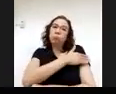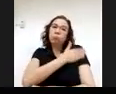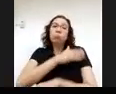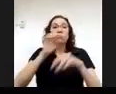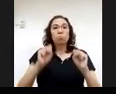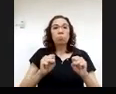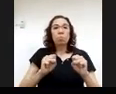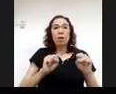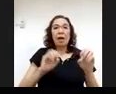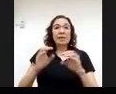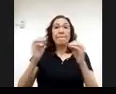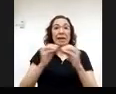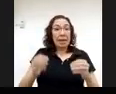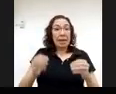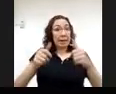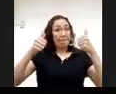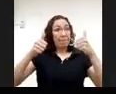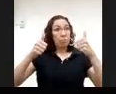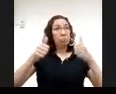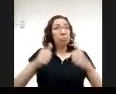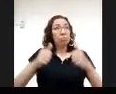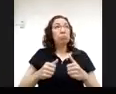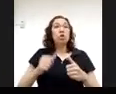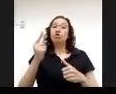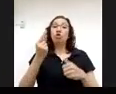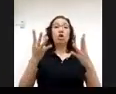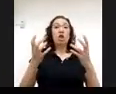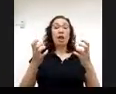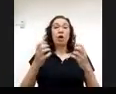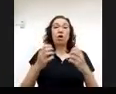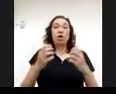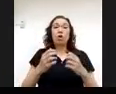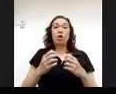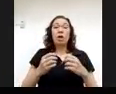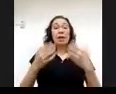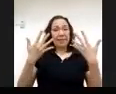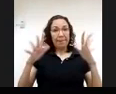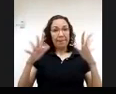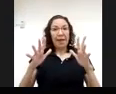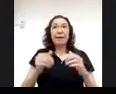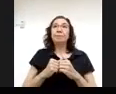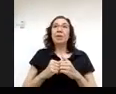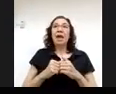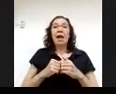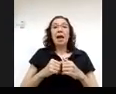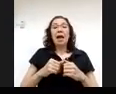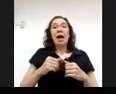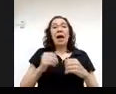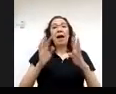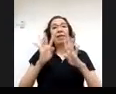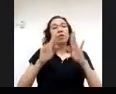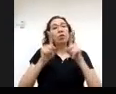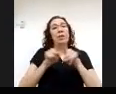más rápidamente. Solo quiero cerrar haciendo una referencia